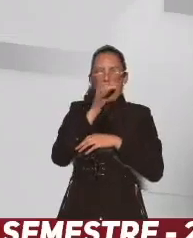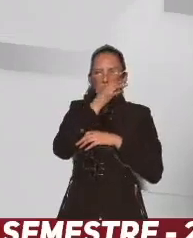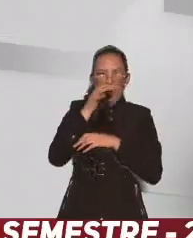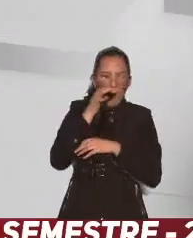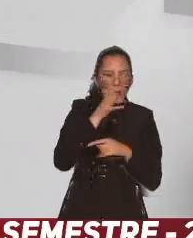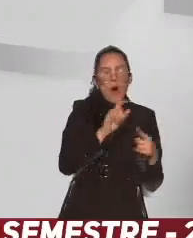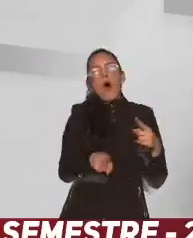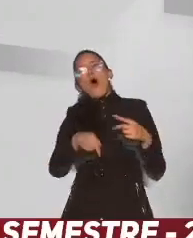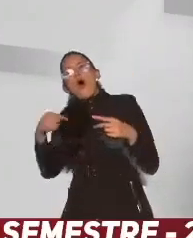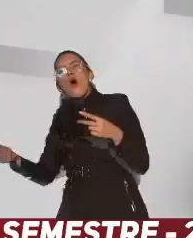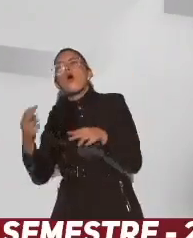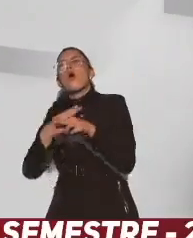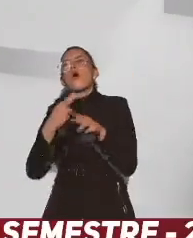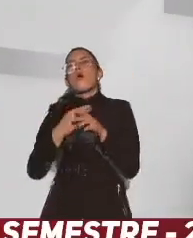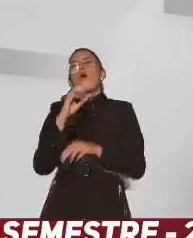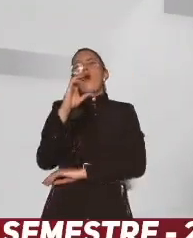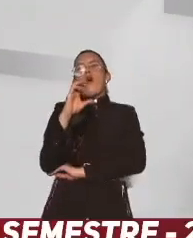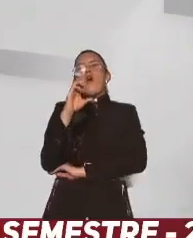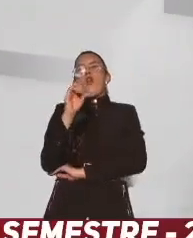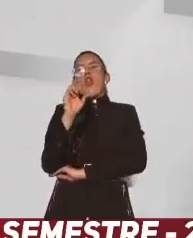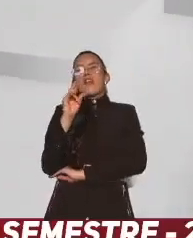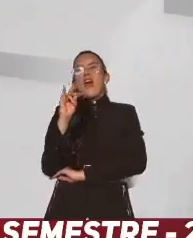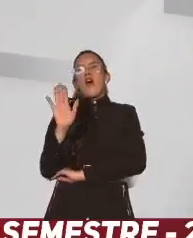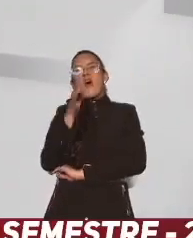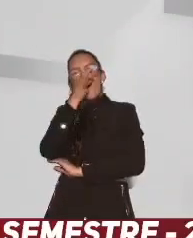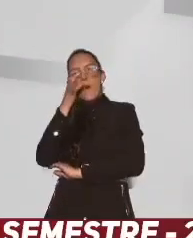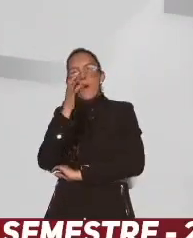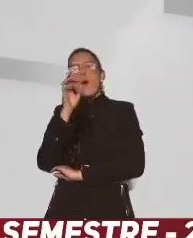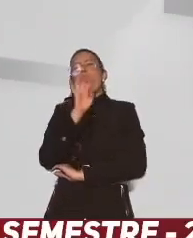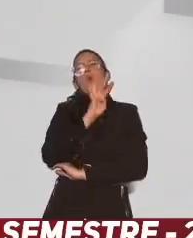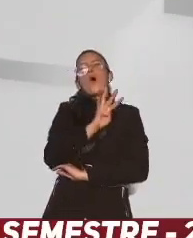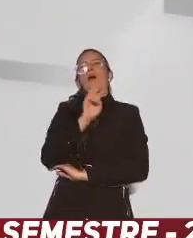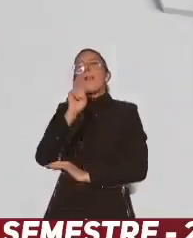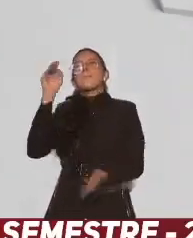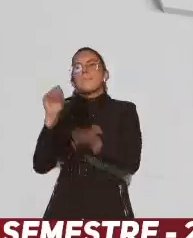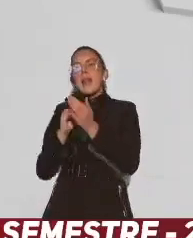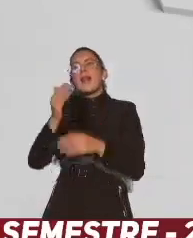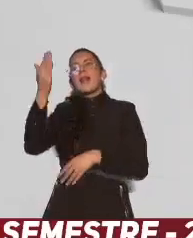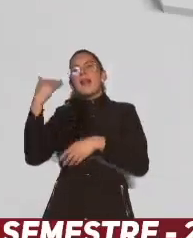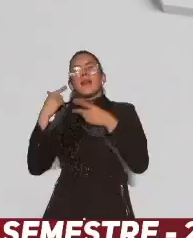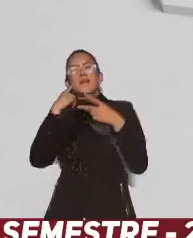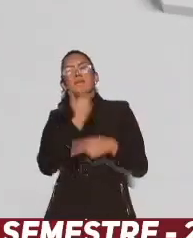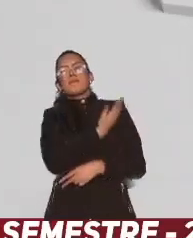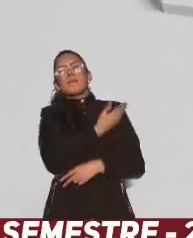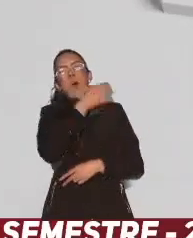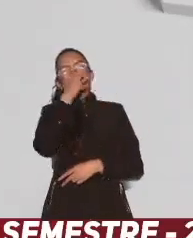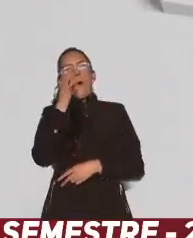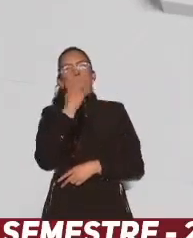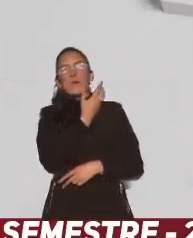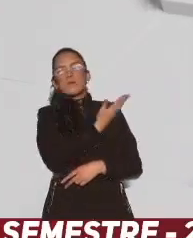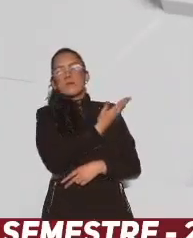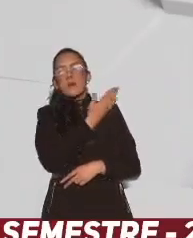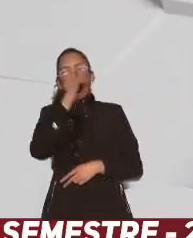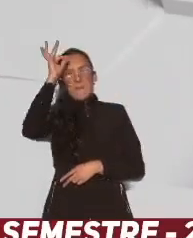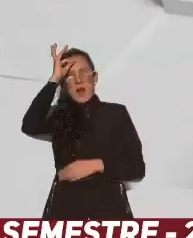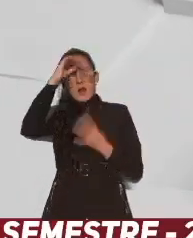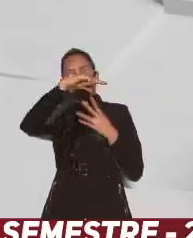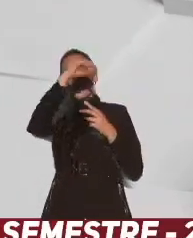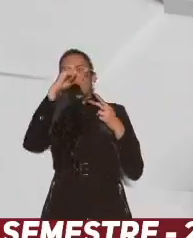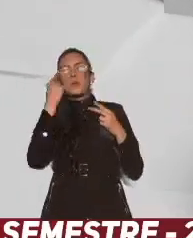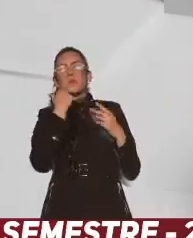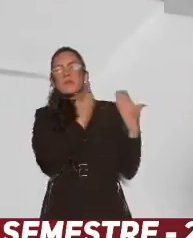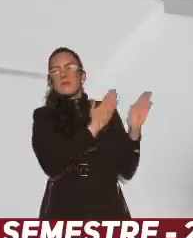10,5 toneladas de pasta base de coca y 60 toneladas de marihuana. Además, dentro de estas